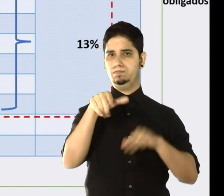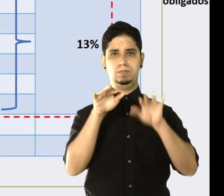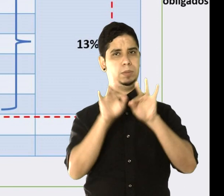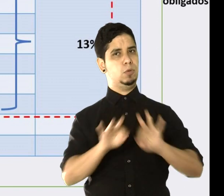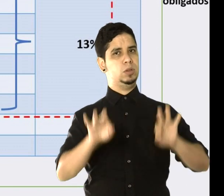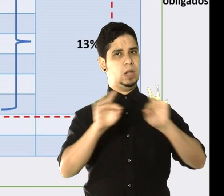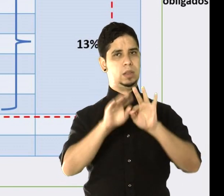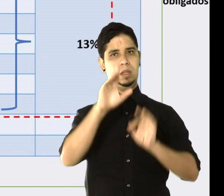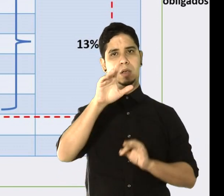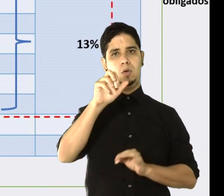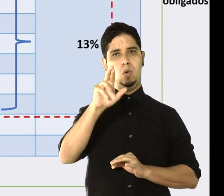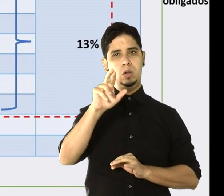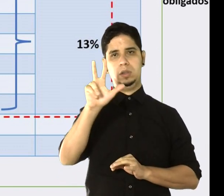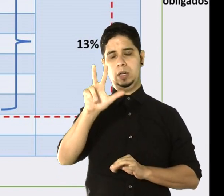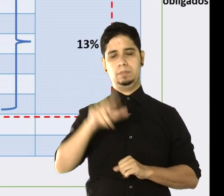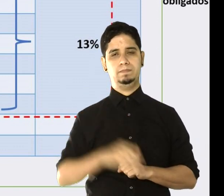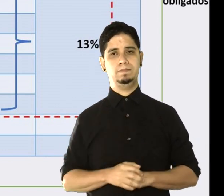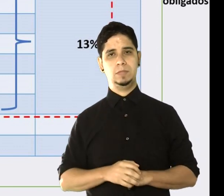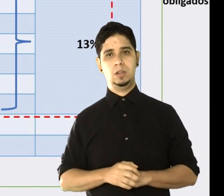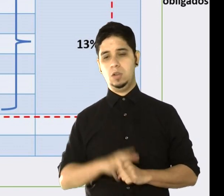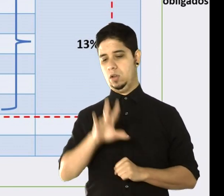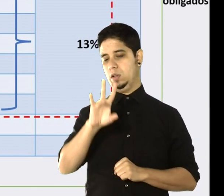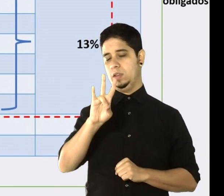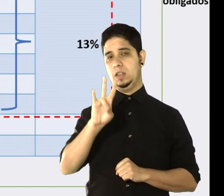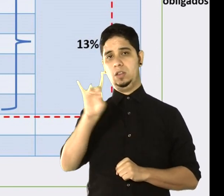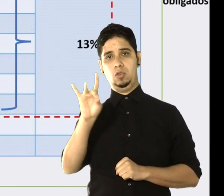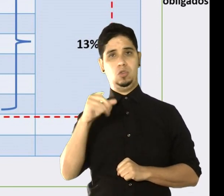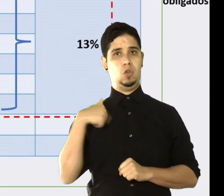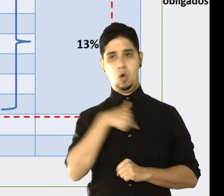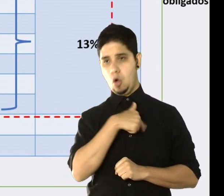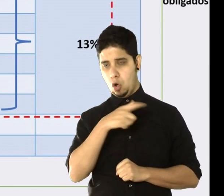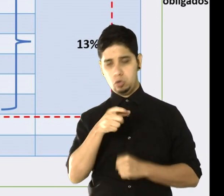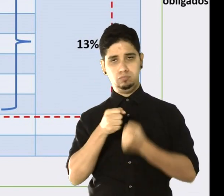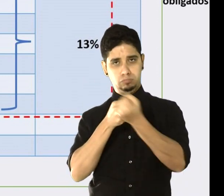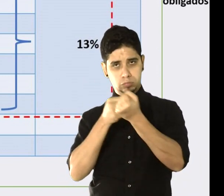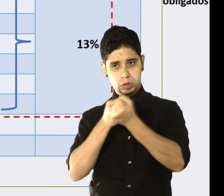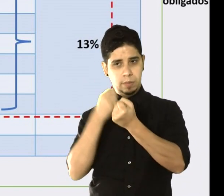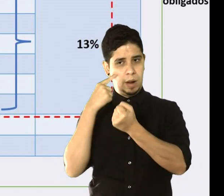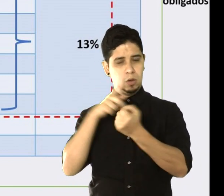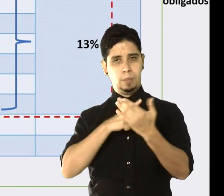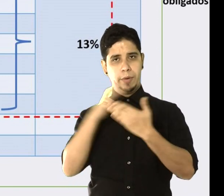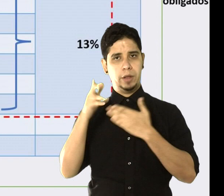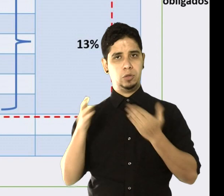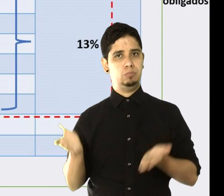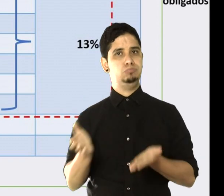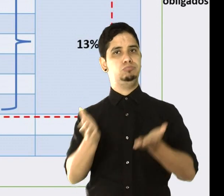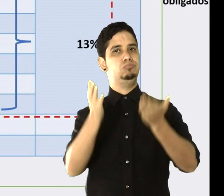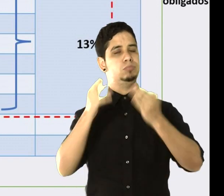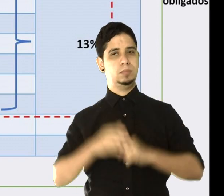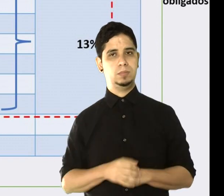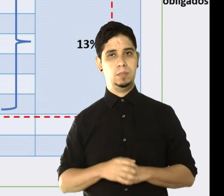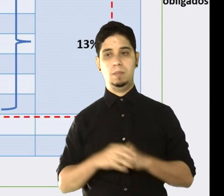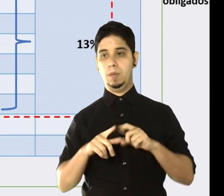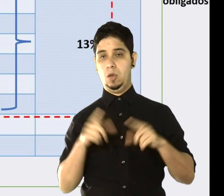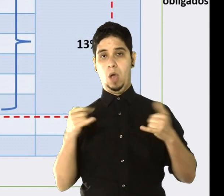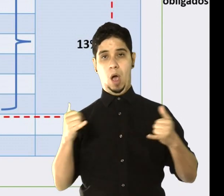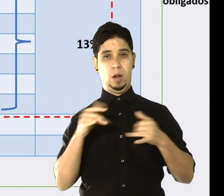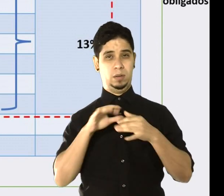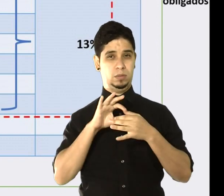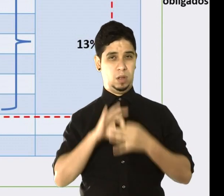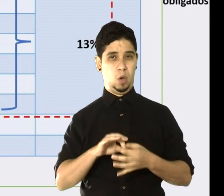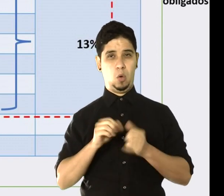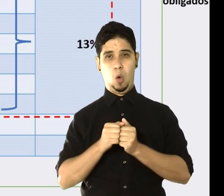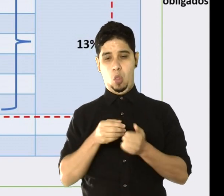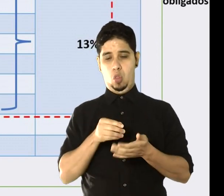COR3. Los 78 municipios, y le damos la mano todos los días para que esos proyectos salgan. Ahora bien, en términos de dólares,